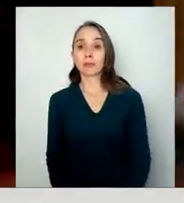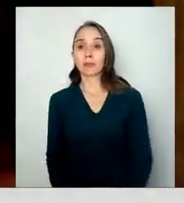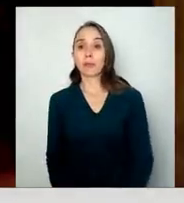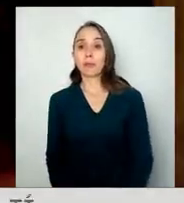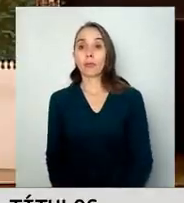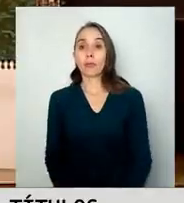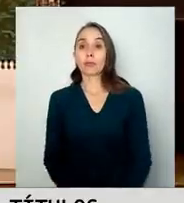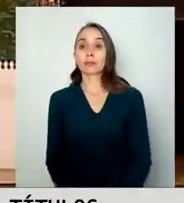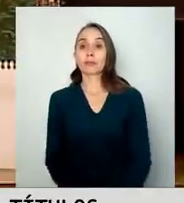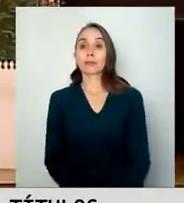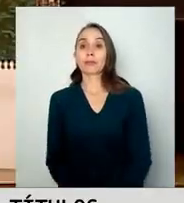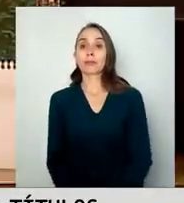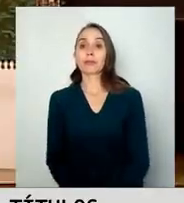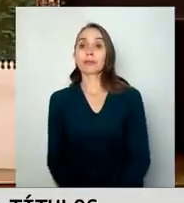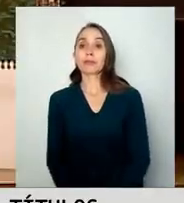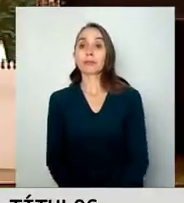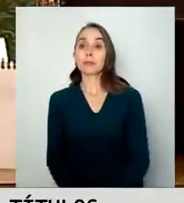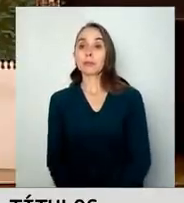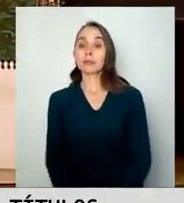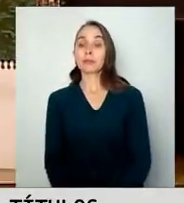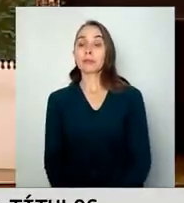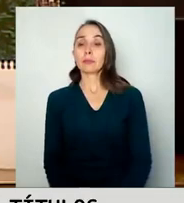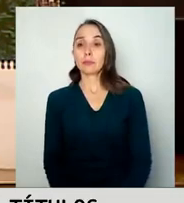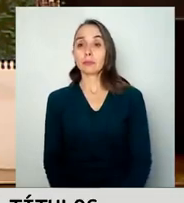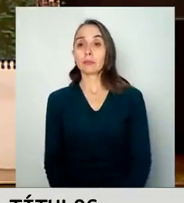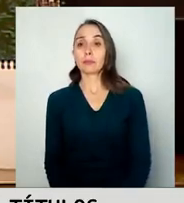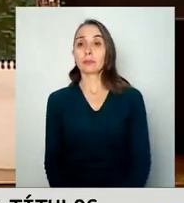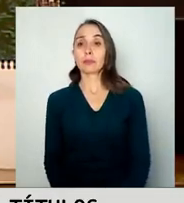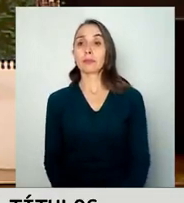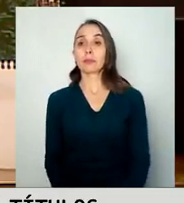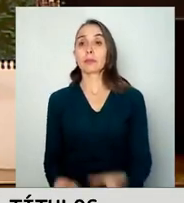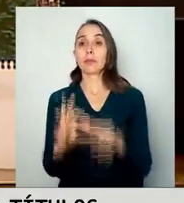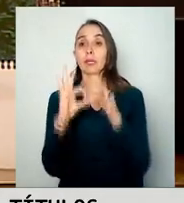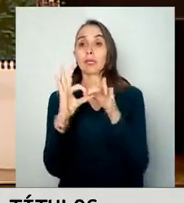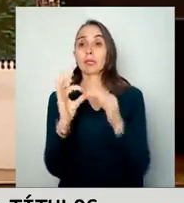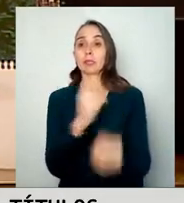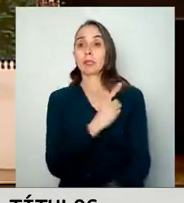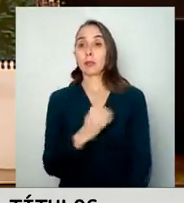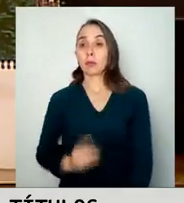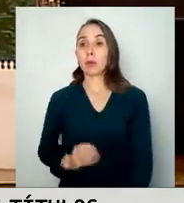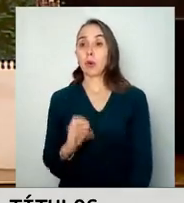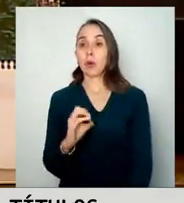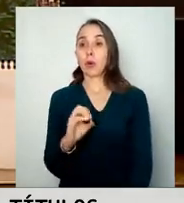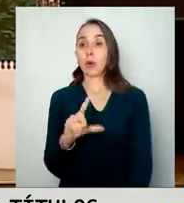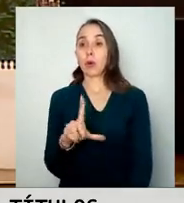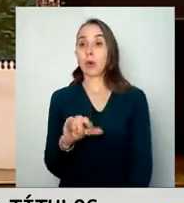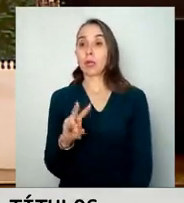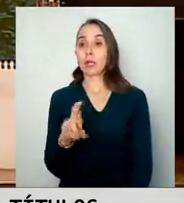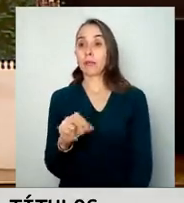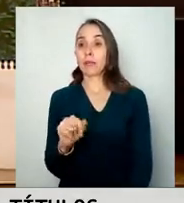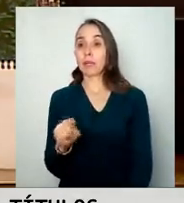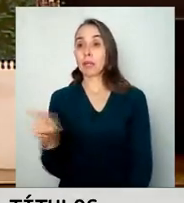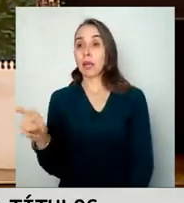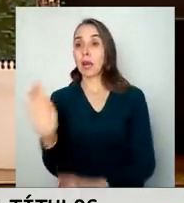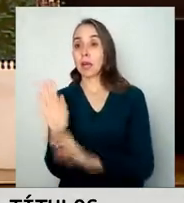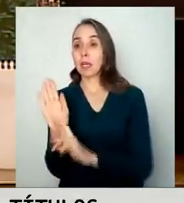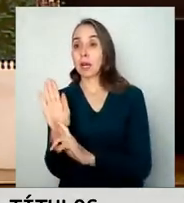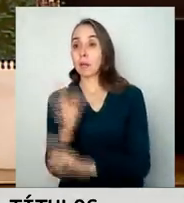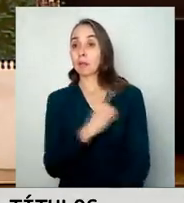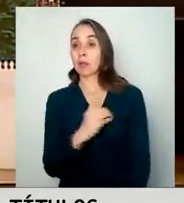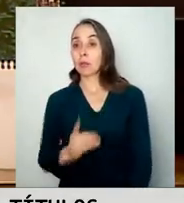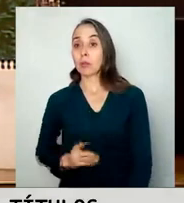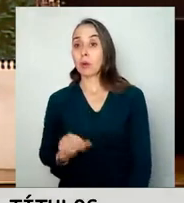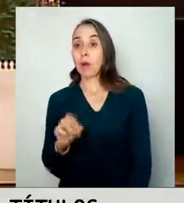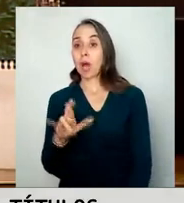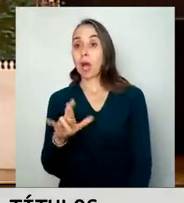Gracias diputada Olivera punto reglamento diputado Cristian araya presidente una pregunta